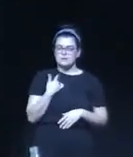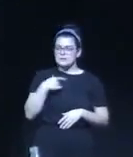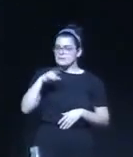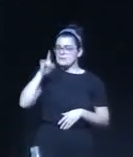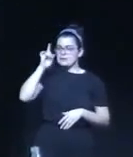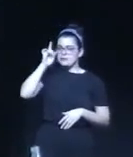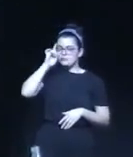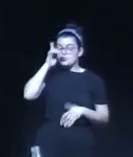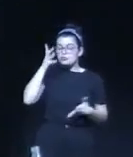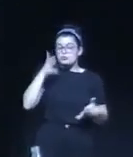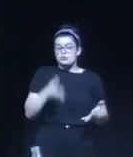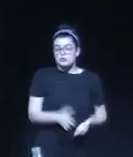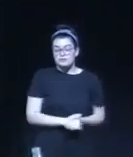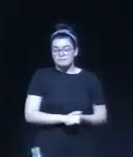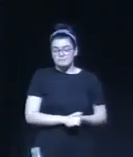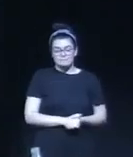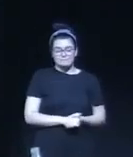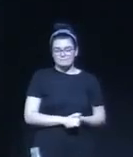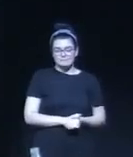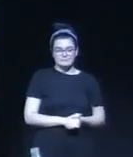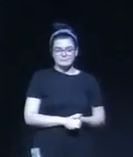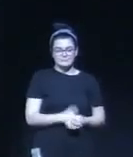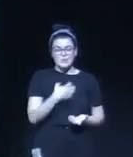No sé. No te puedo decir...